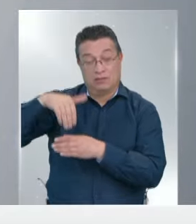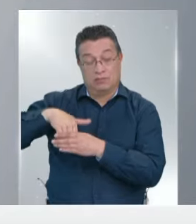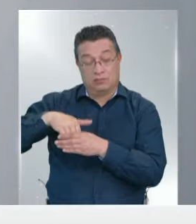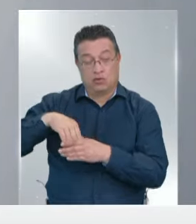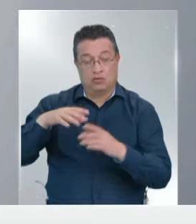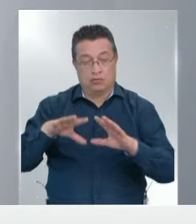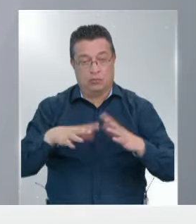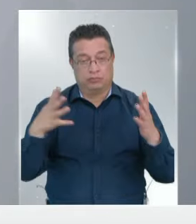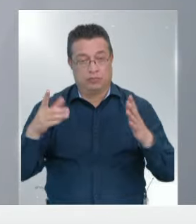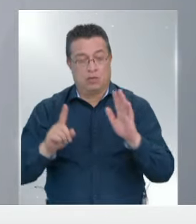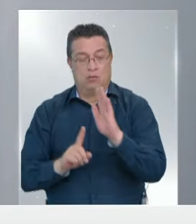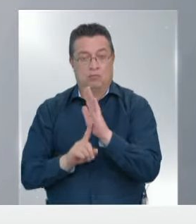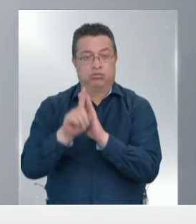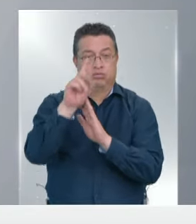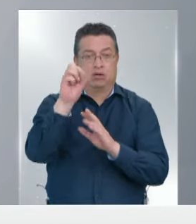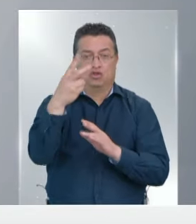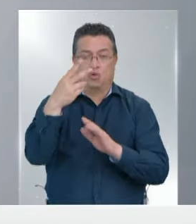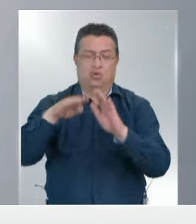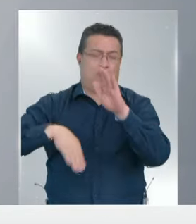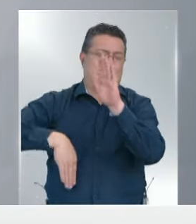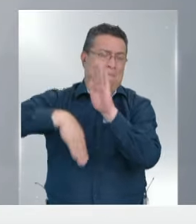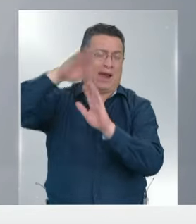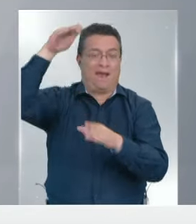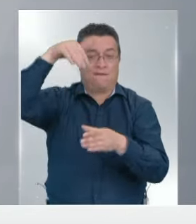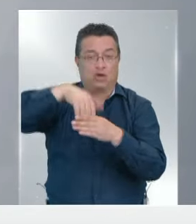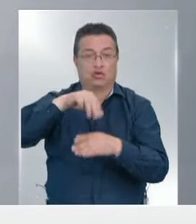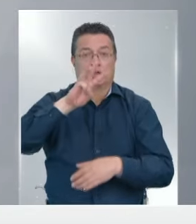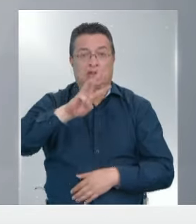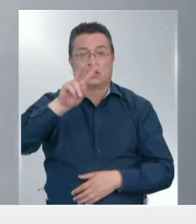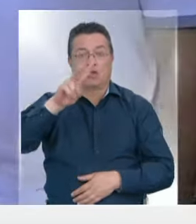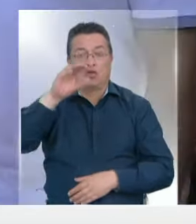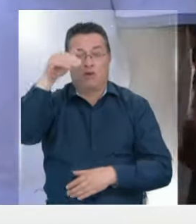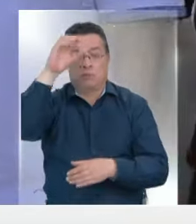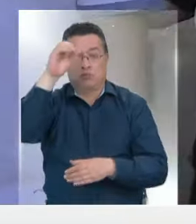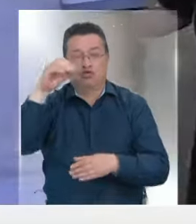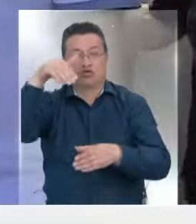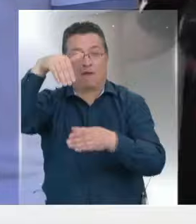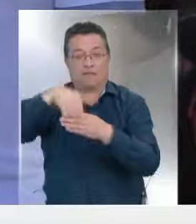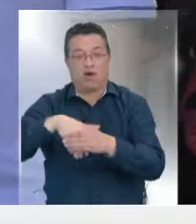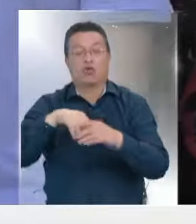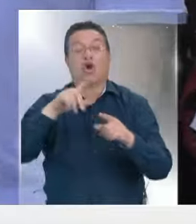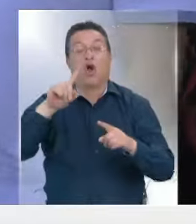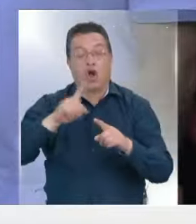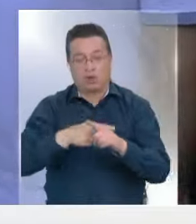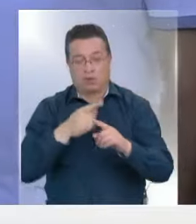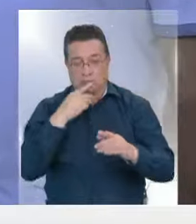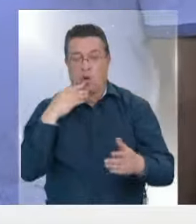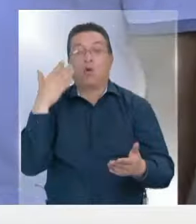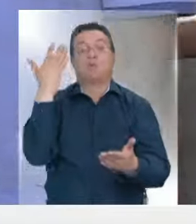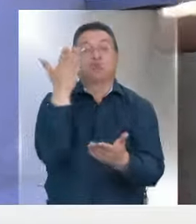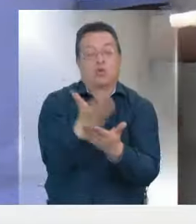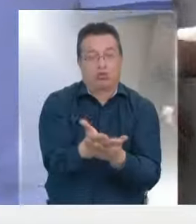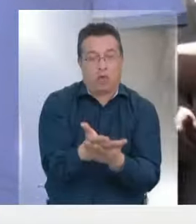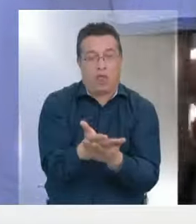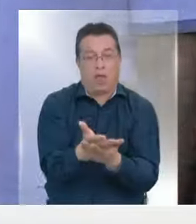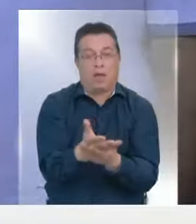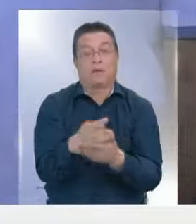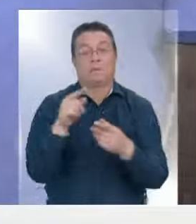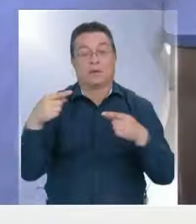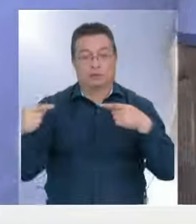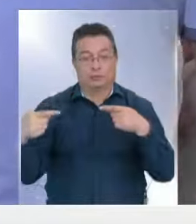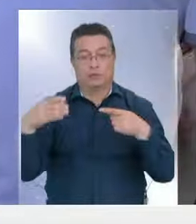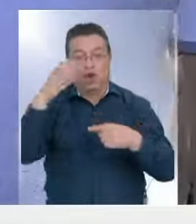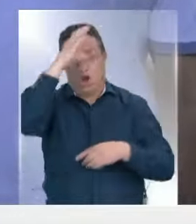un precedente alcanzando la segunda mayoría con el 32% de los votos, anunciaba nuevamente su postulación. La guerra